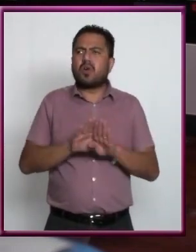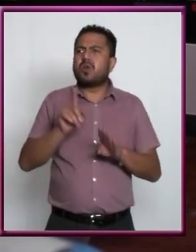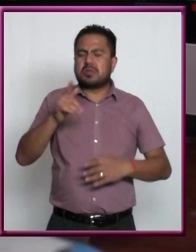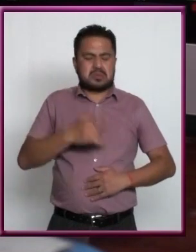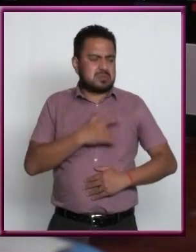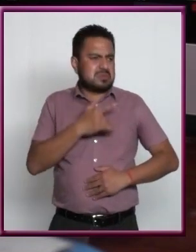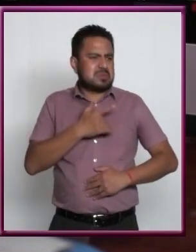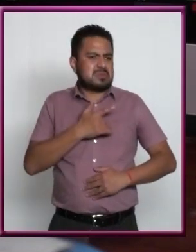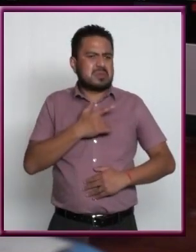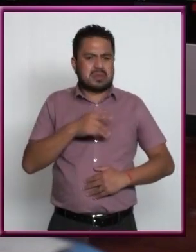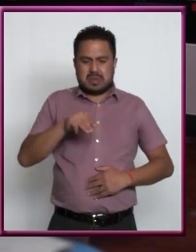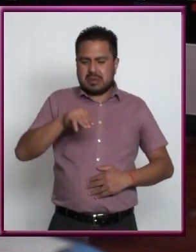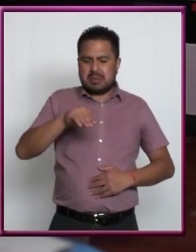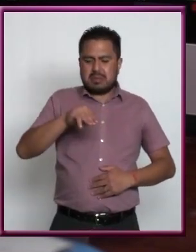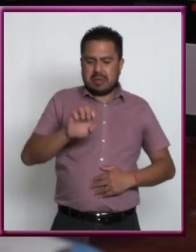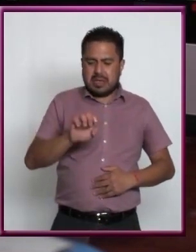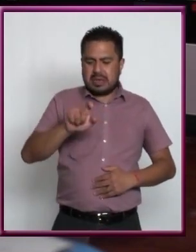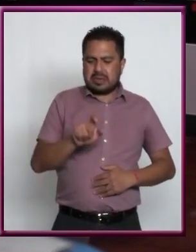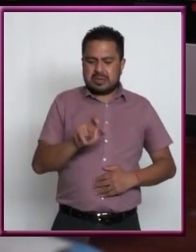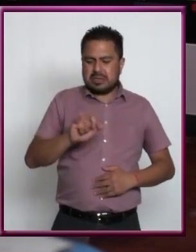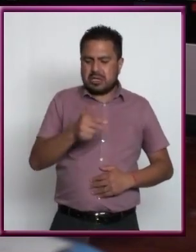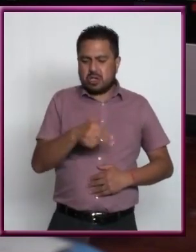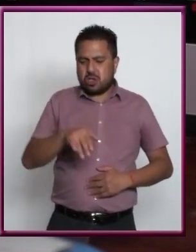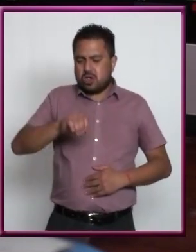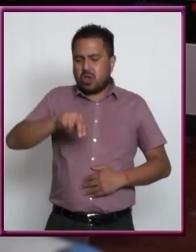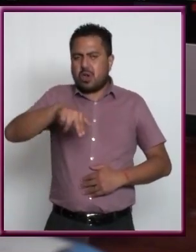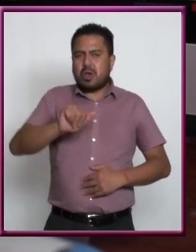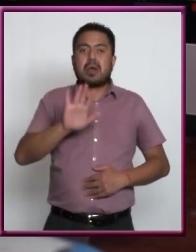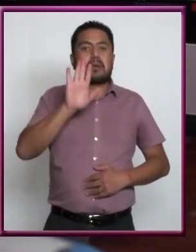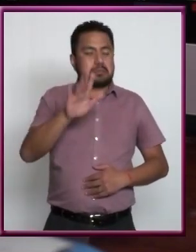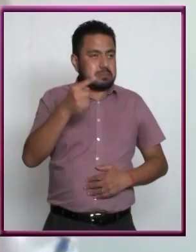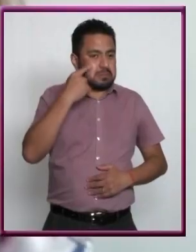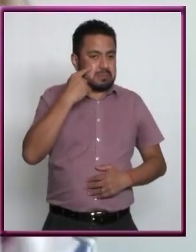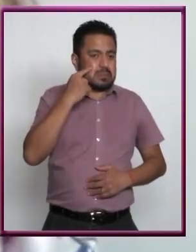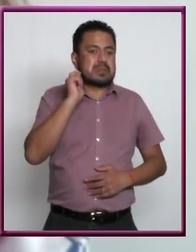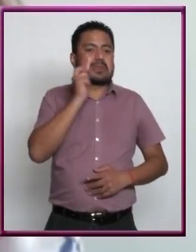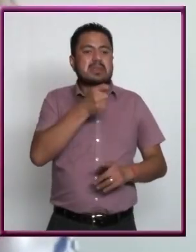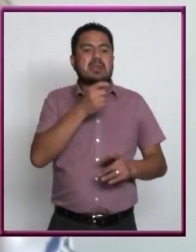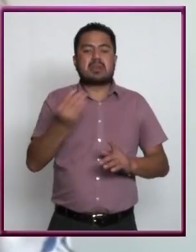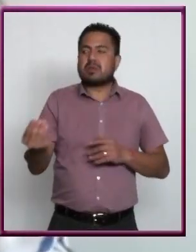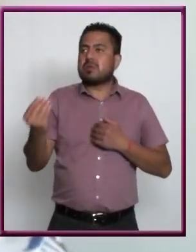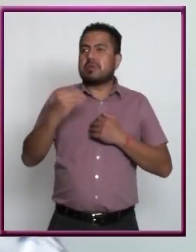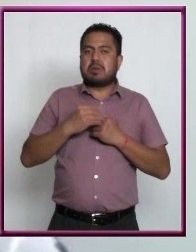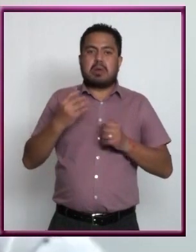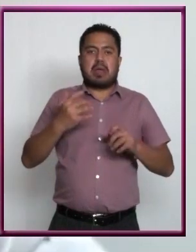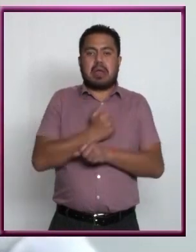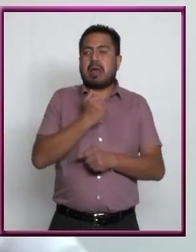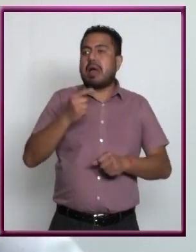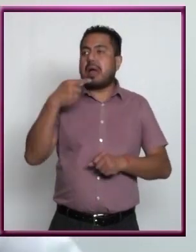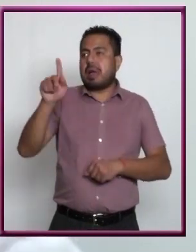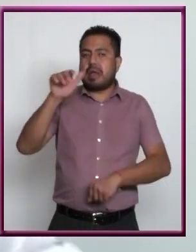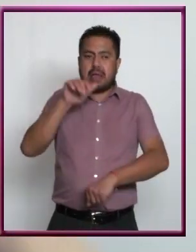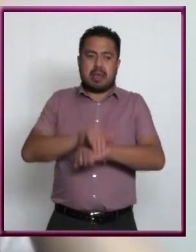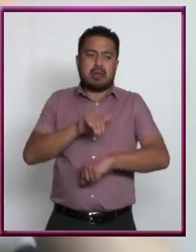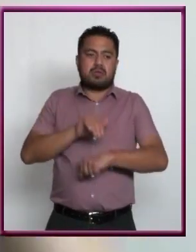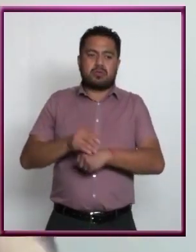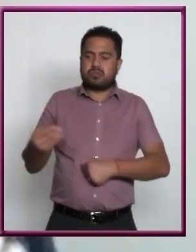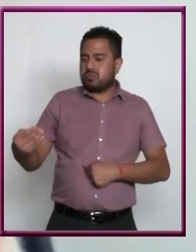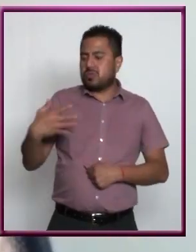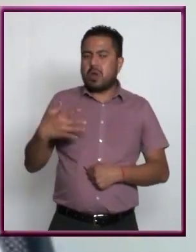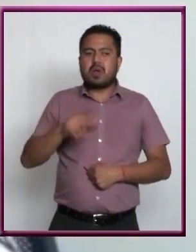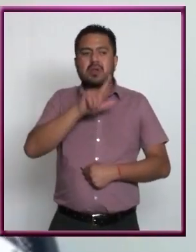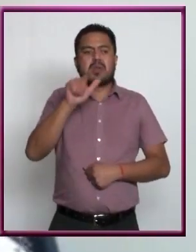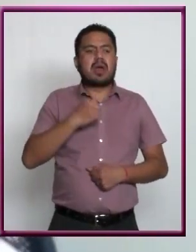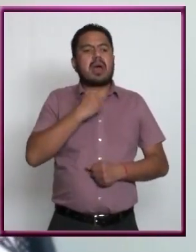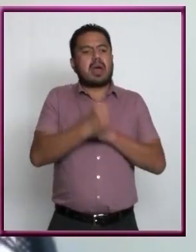te consideraste mexiñola? Pues fíjate que lo de Mejiñola me lo puso un amigo, después de